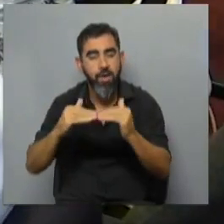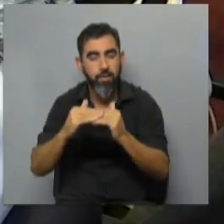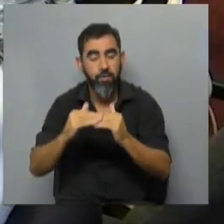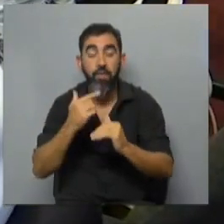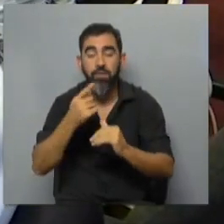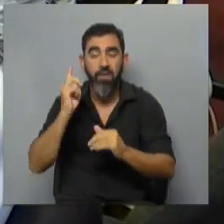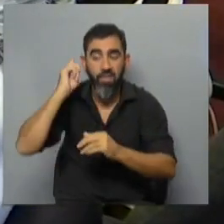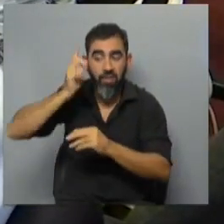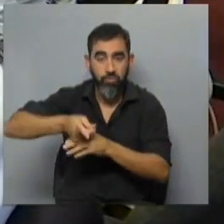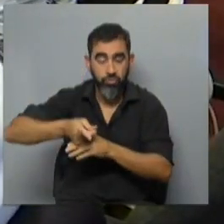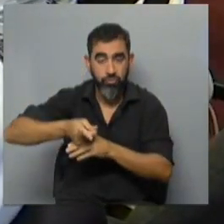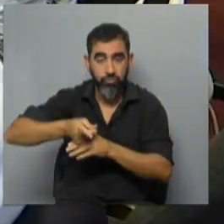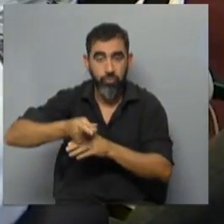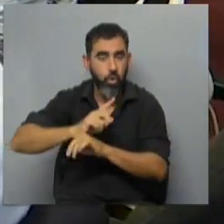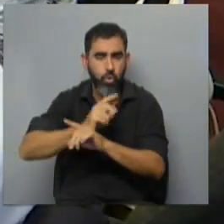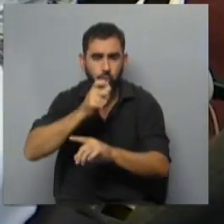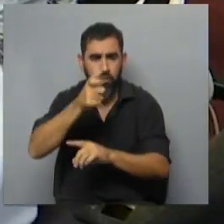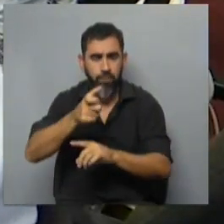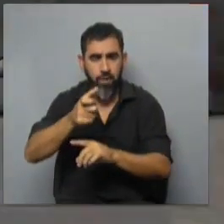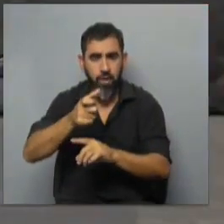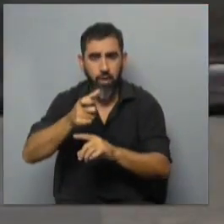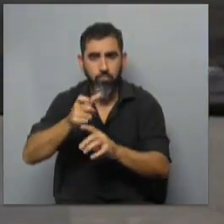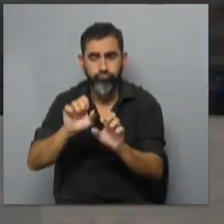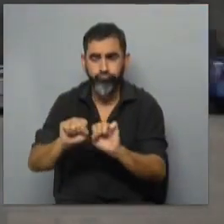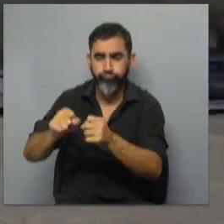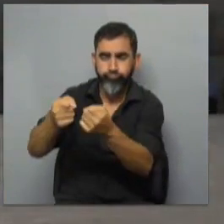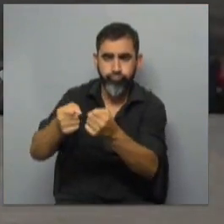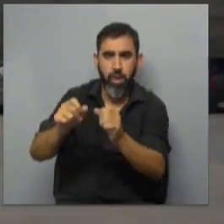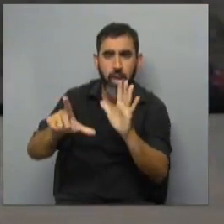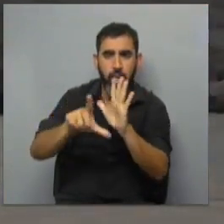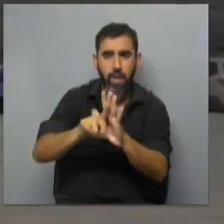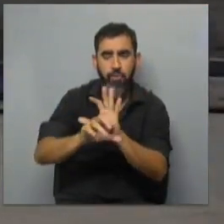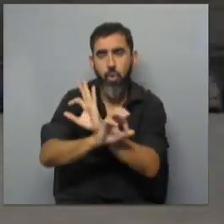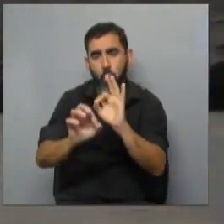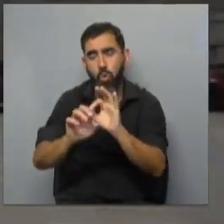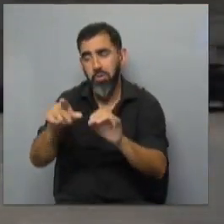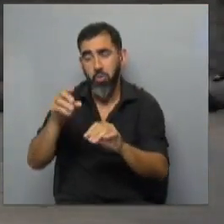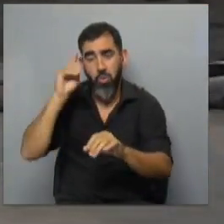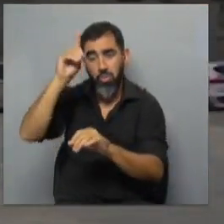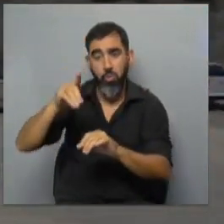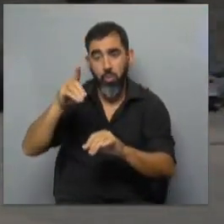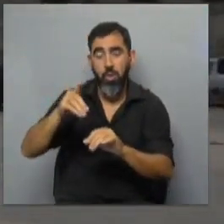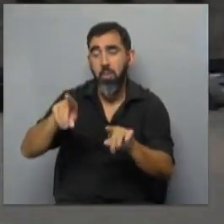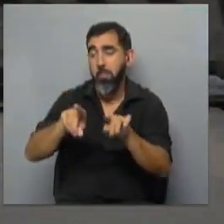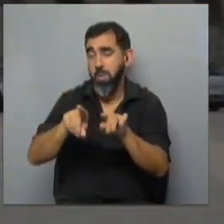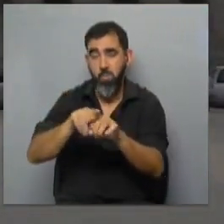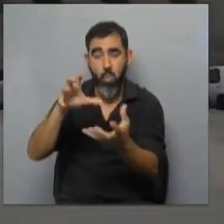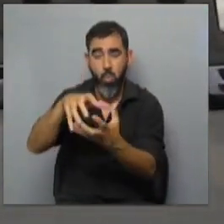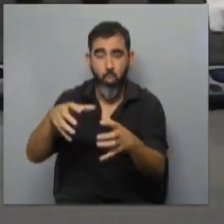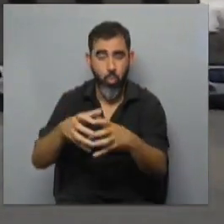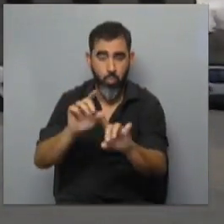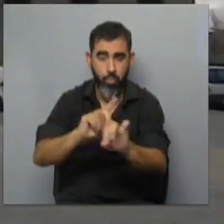dijo que la decisión que tomaron no implicará que haya bloquea mientos a leyes ni que estos legisladores terminen en el mismo sector